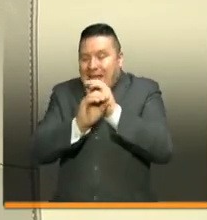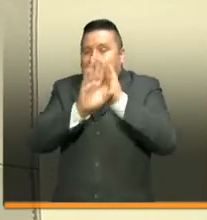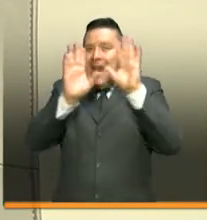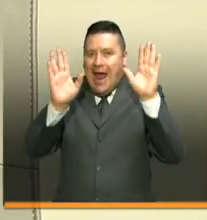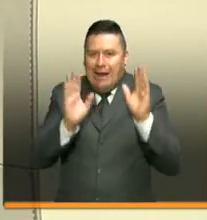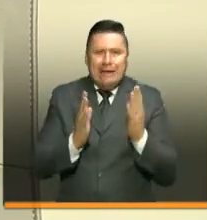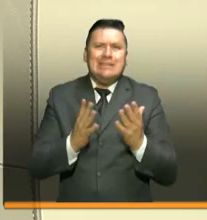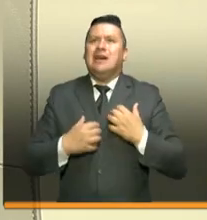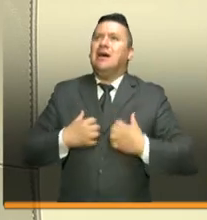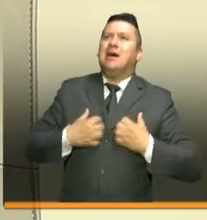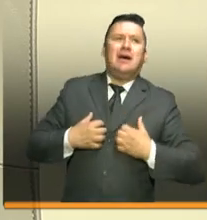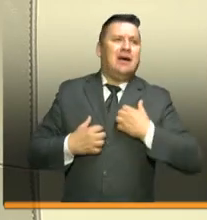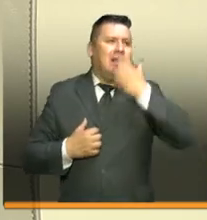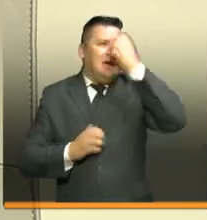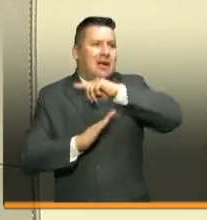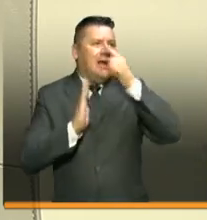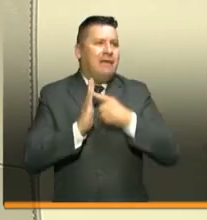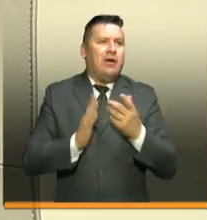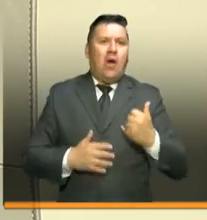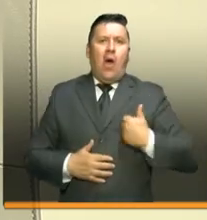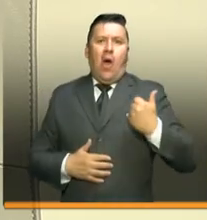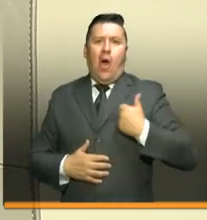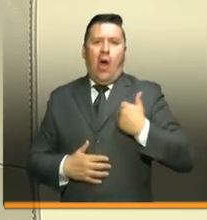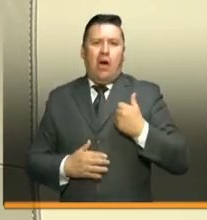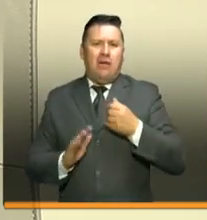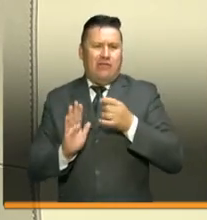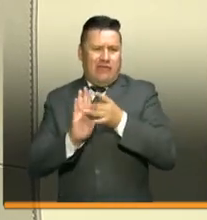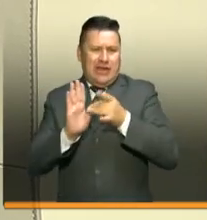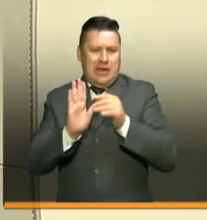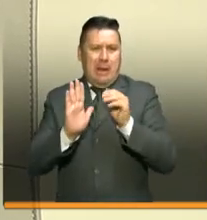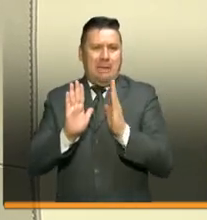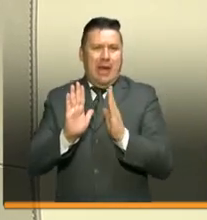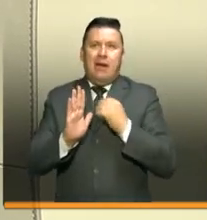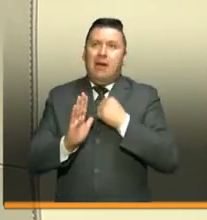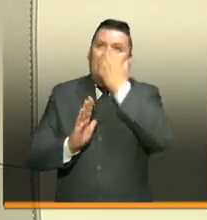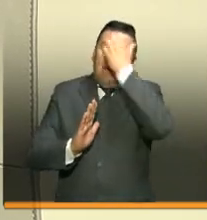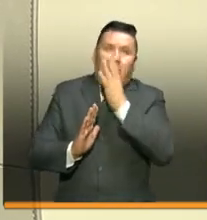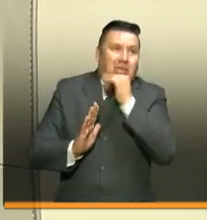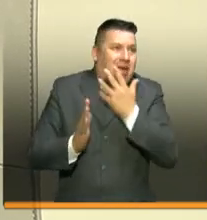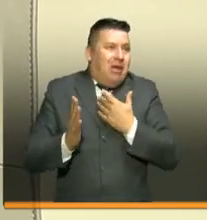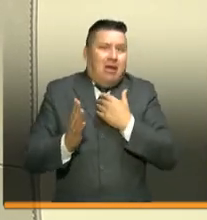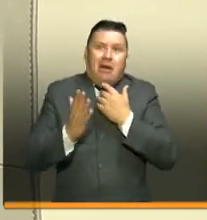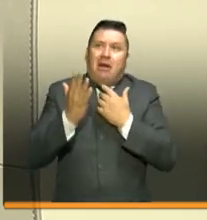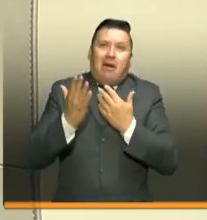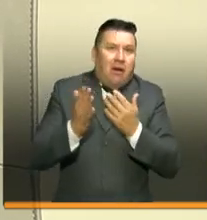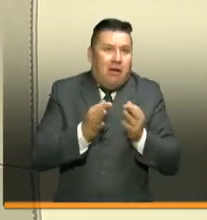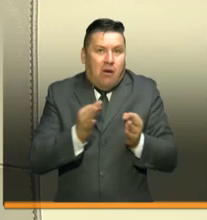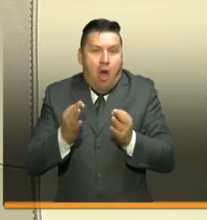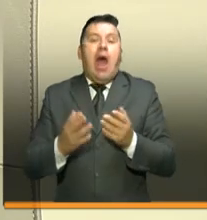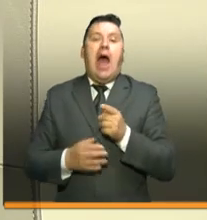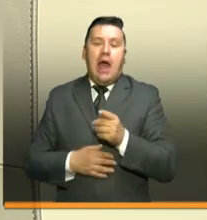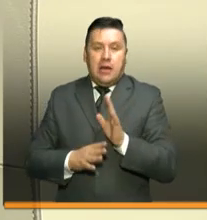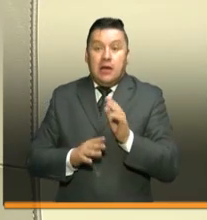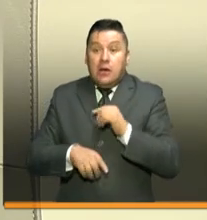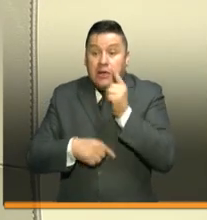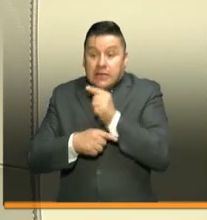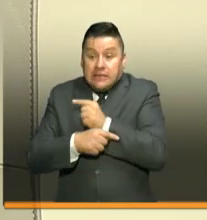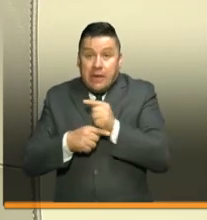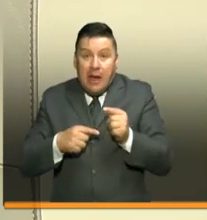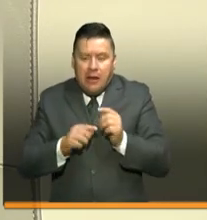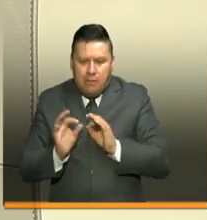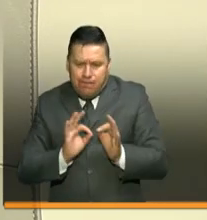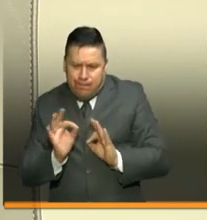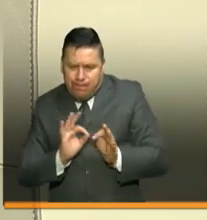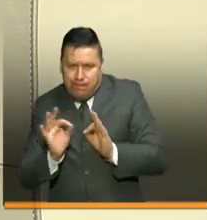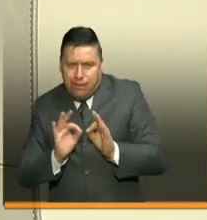genera ansiedad o inquietud de los jóvenes de calendario B que no han podido presentar la prueba. Estamos justamente esta semana sacando el desarrollo normativo